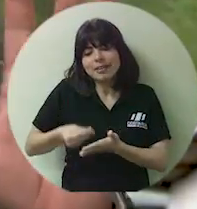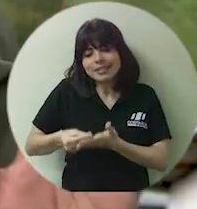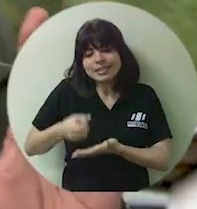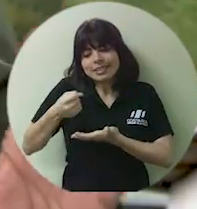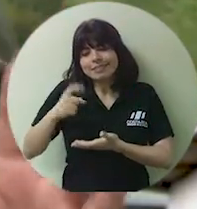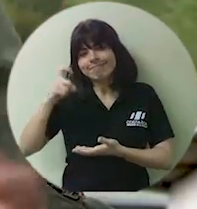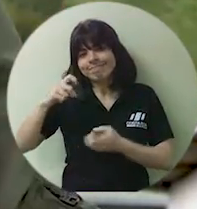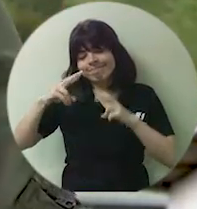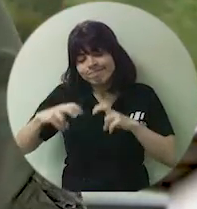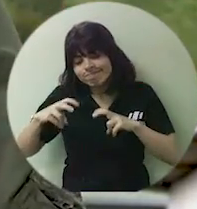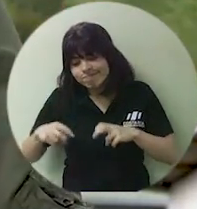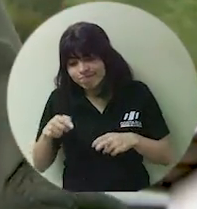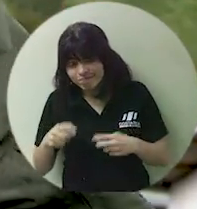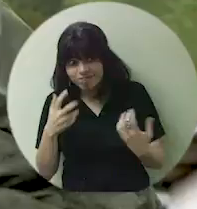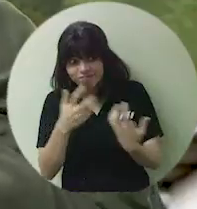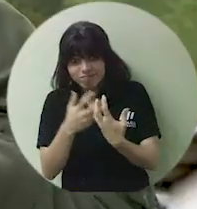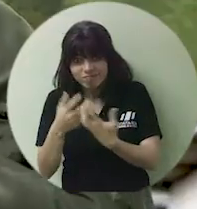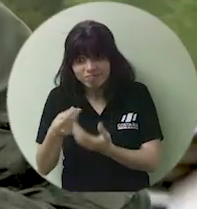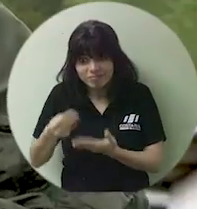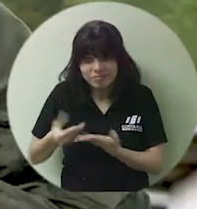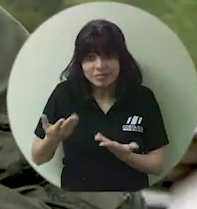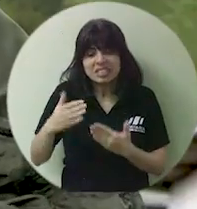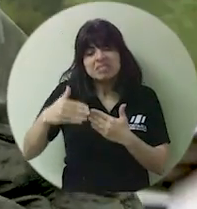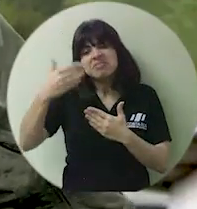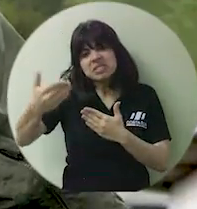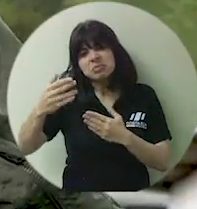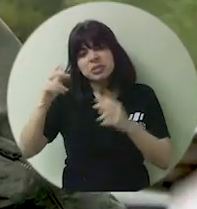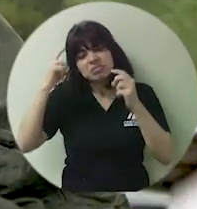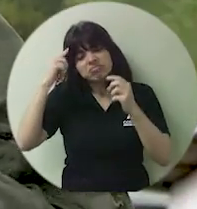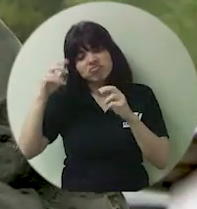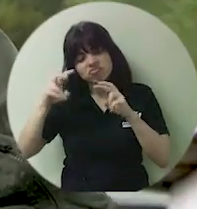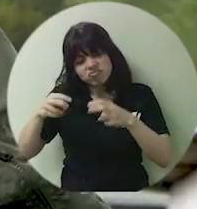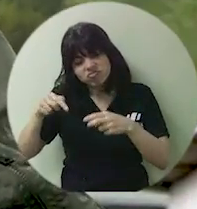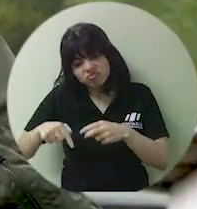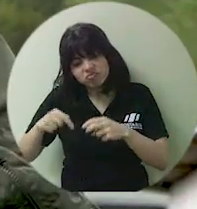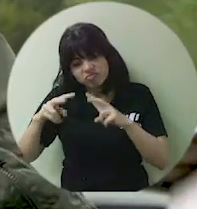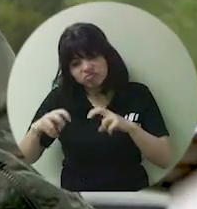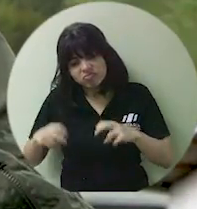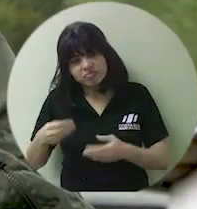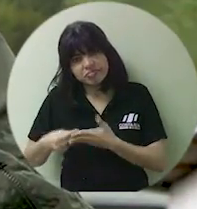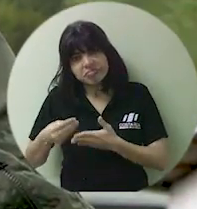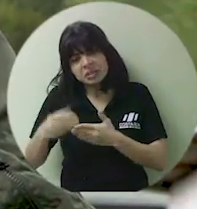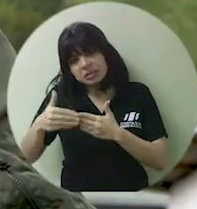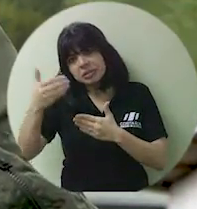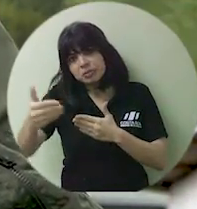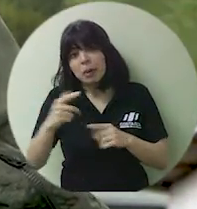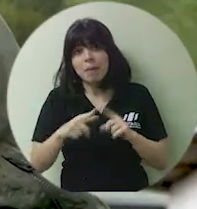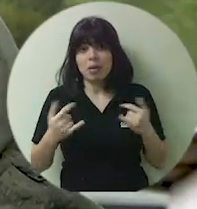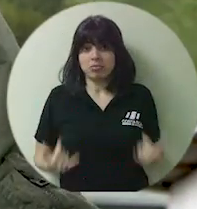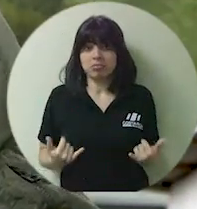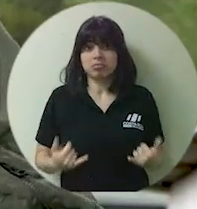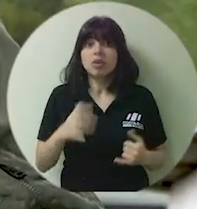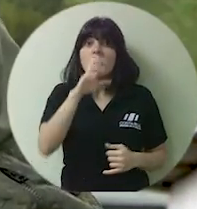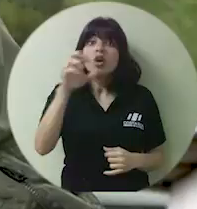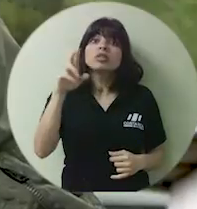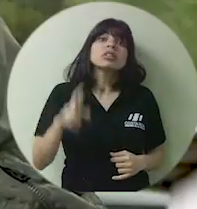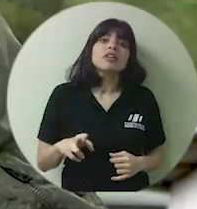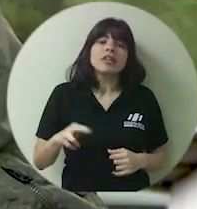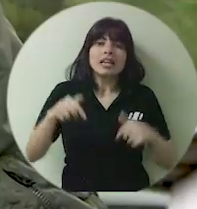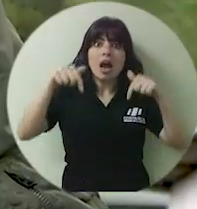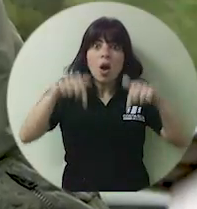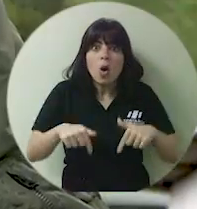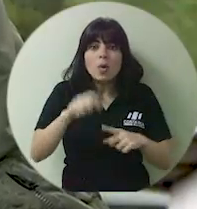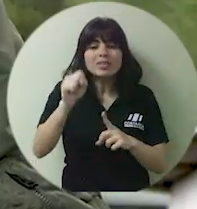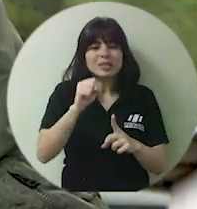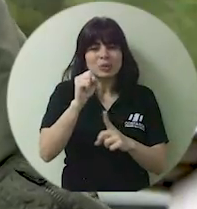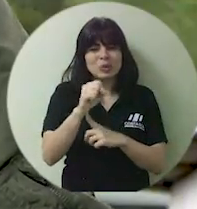que tendrán que ser analizados, cosa que, de la cual nos ocuparemos luego. En todo caso, Costa Rica pasa hoy por